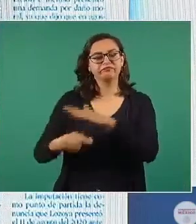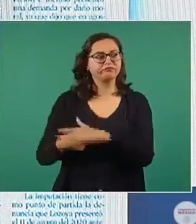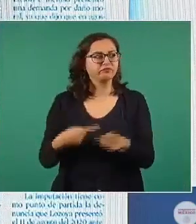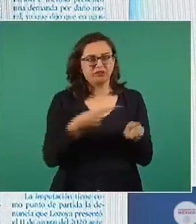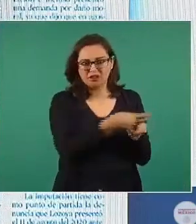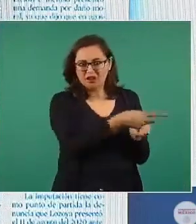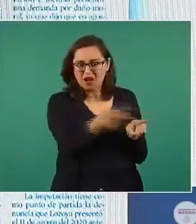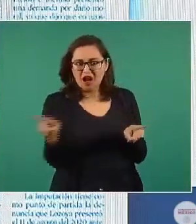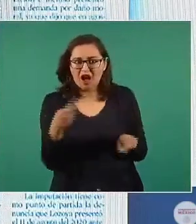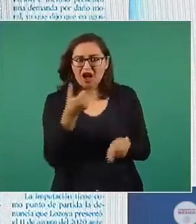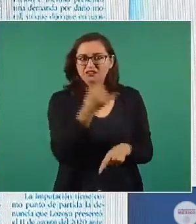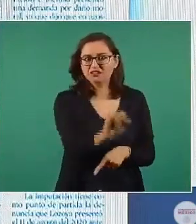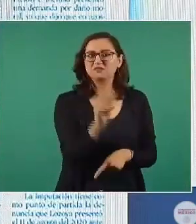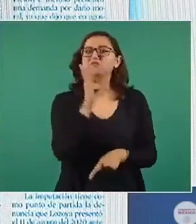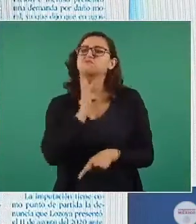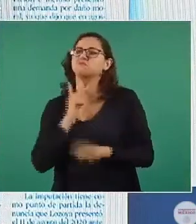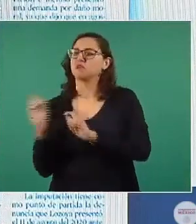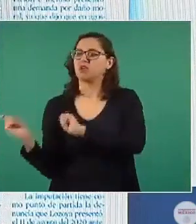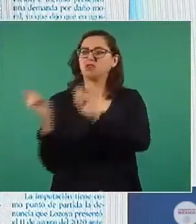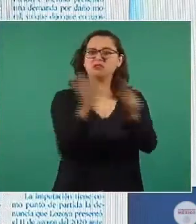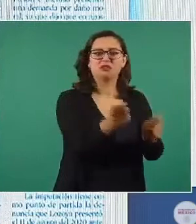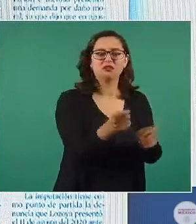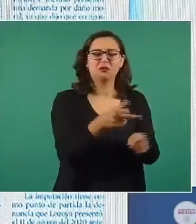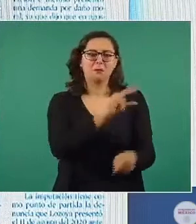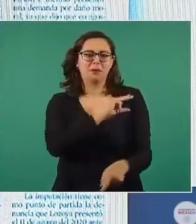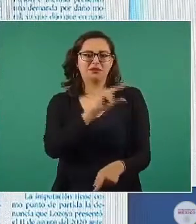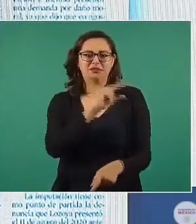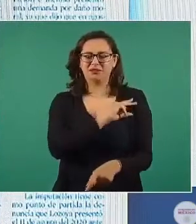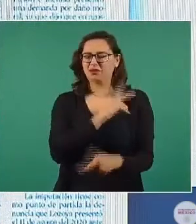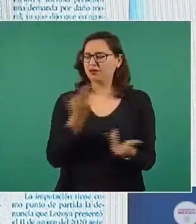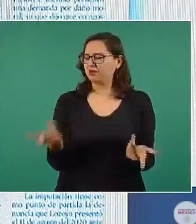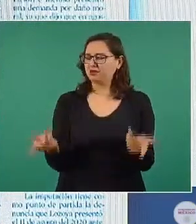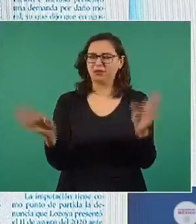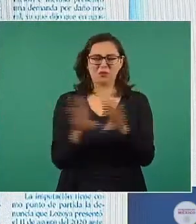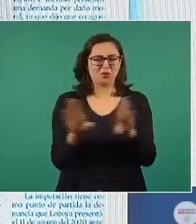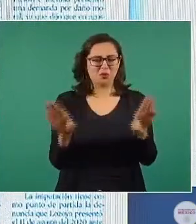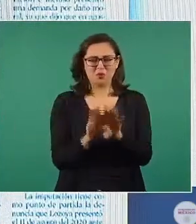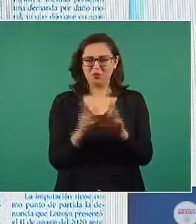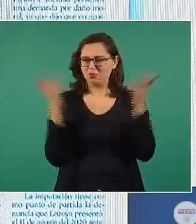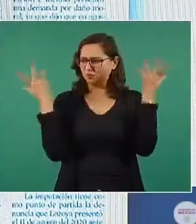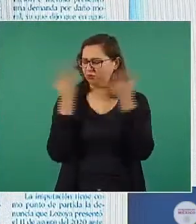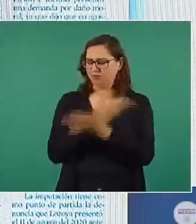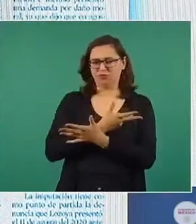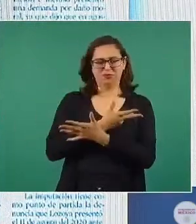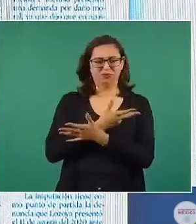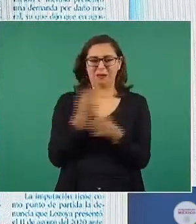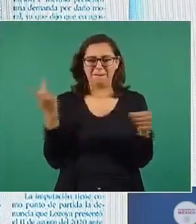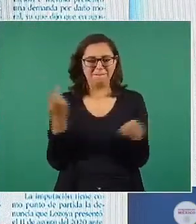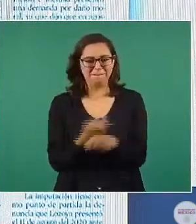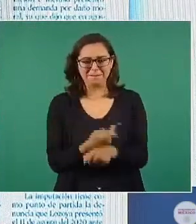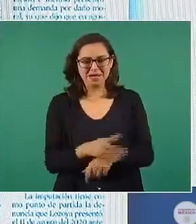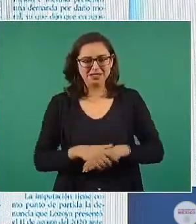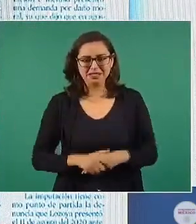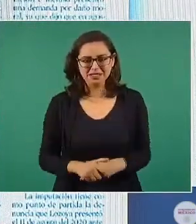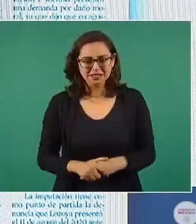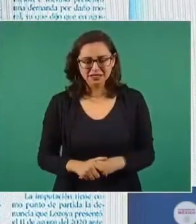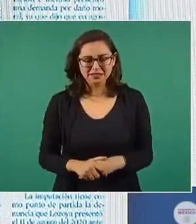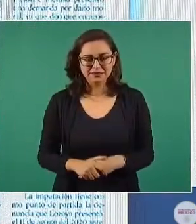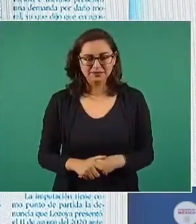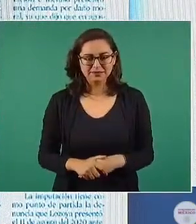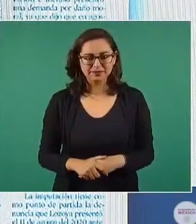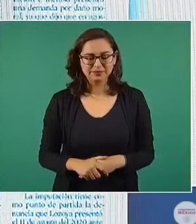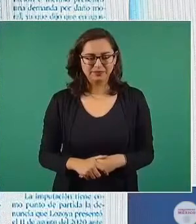y entregar el petróleo, que es de los mexicanos, a particulares.